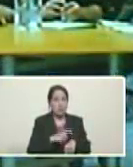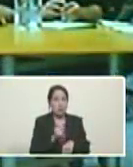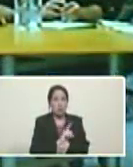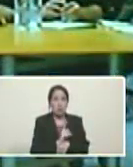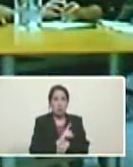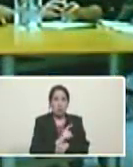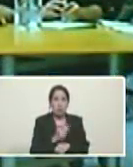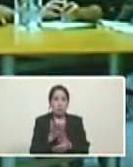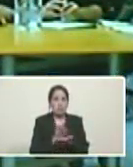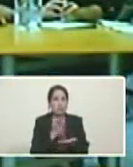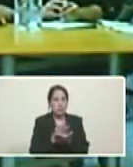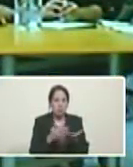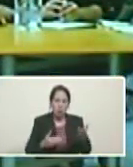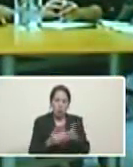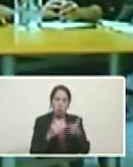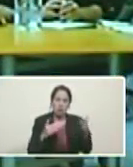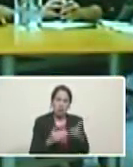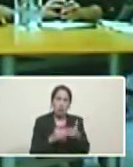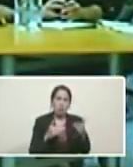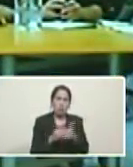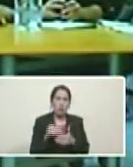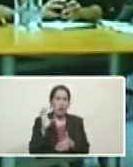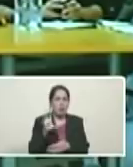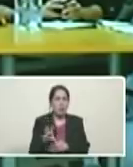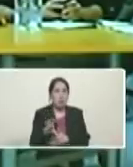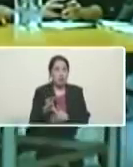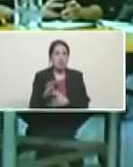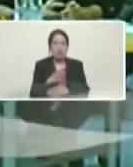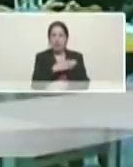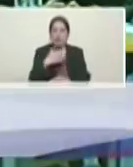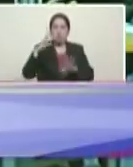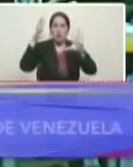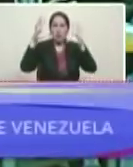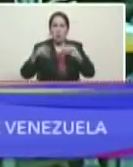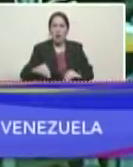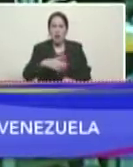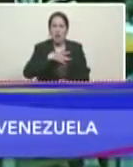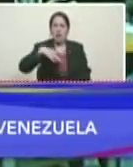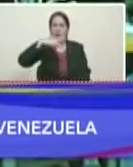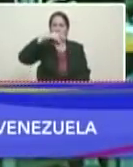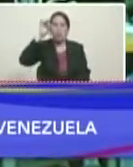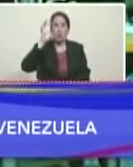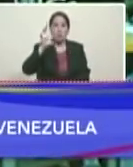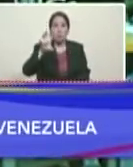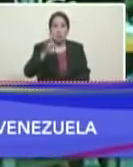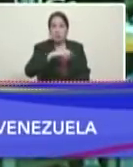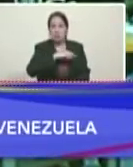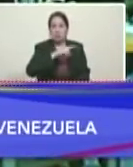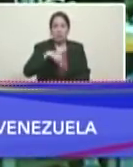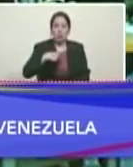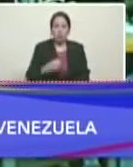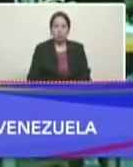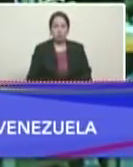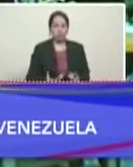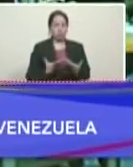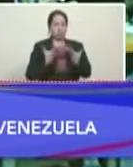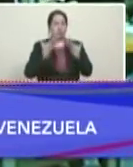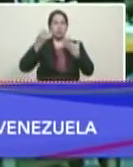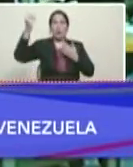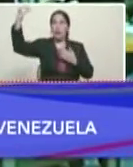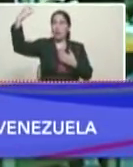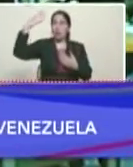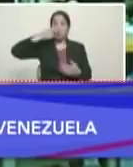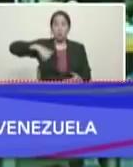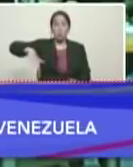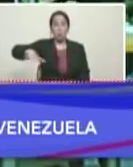agresión imperial contra nuestra patria que pretendo apagar el alma de nuestro país pero salió la luz desde nuestro pueblo un